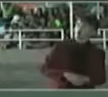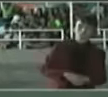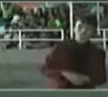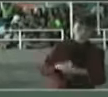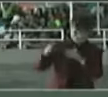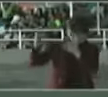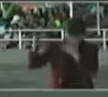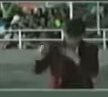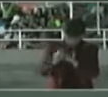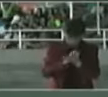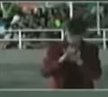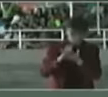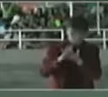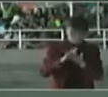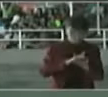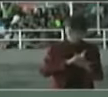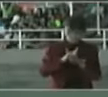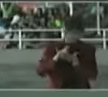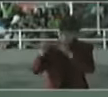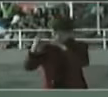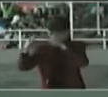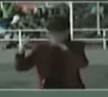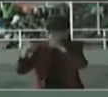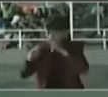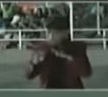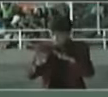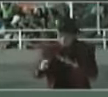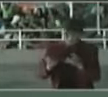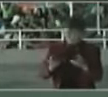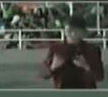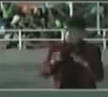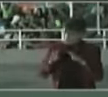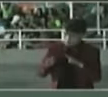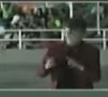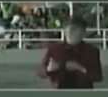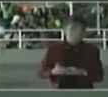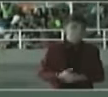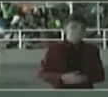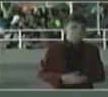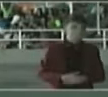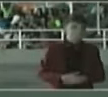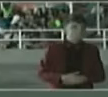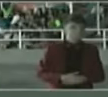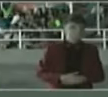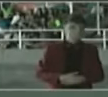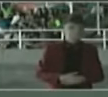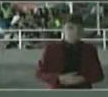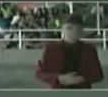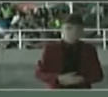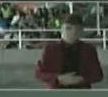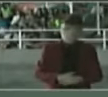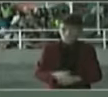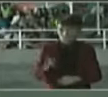Santo, vino al templo para verle. Y aunque nunca lo